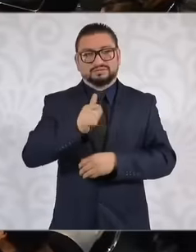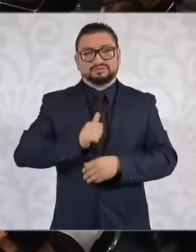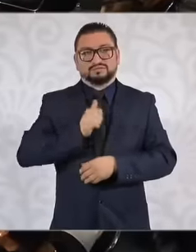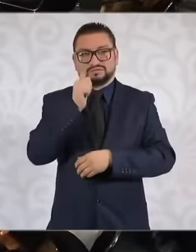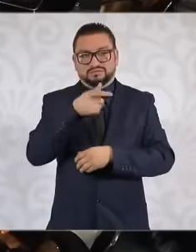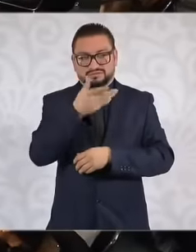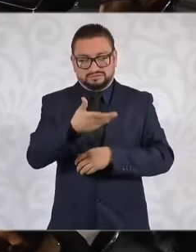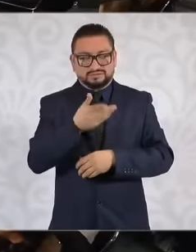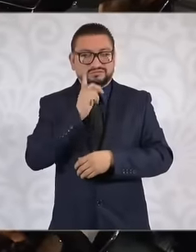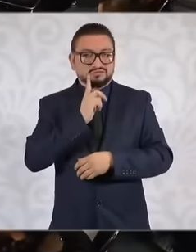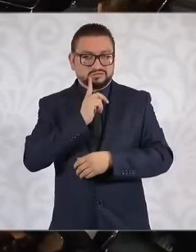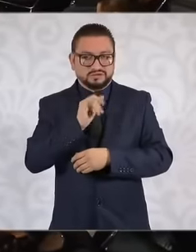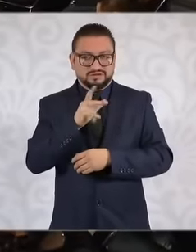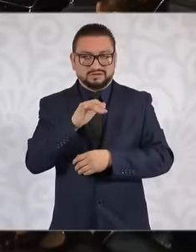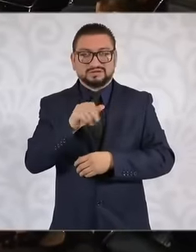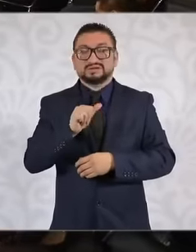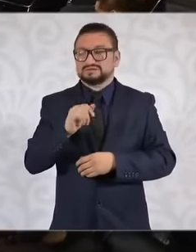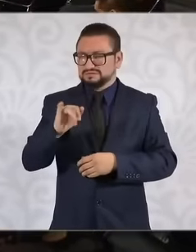Alicia.